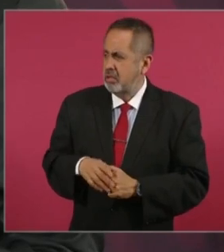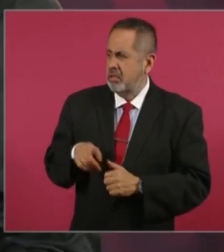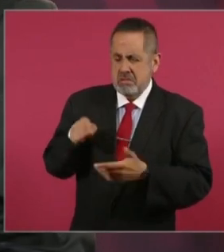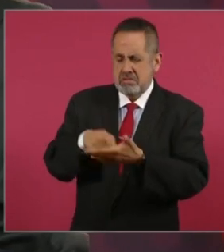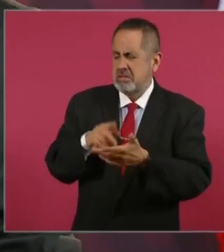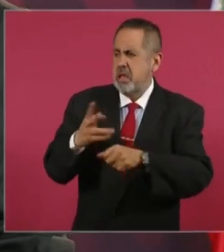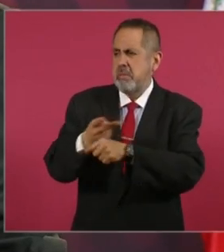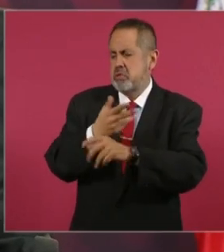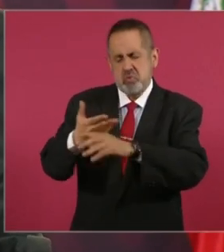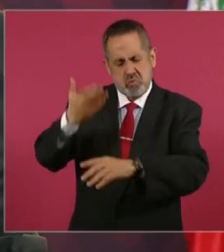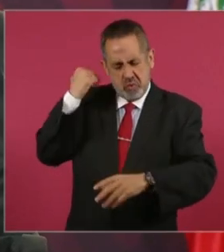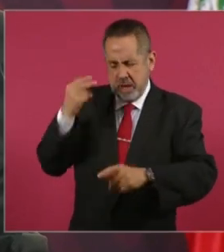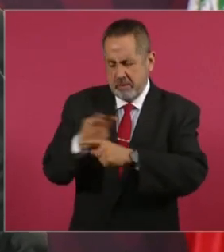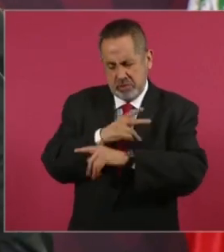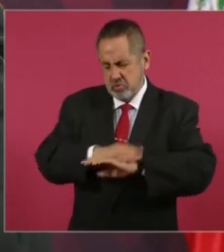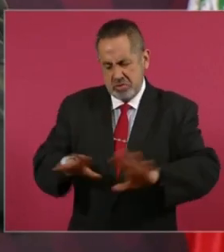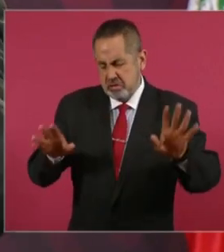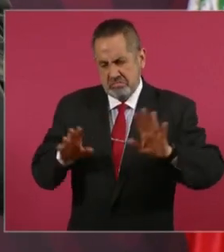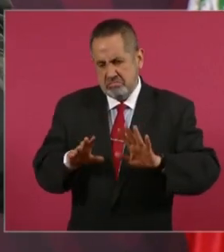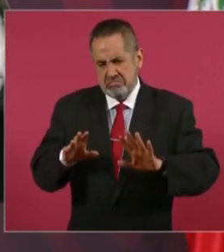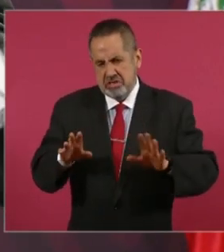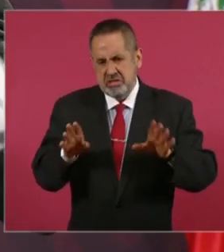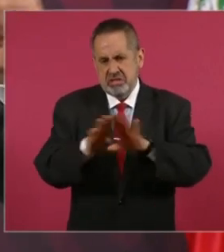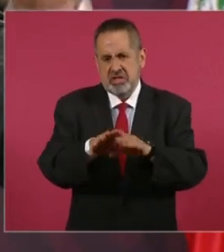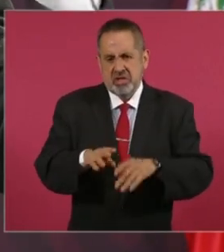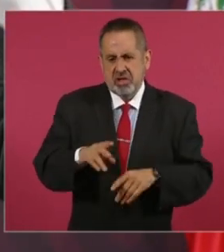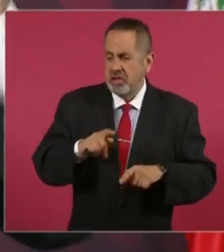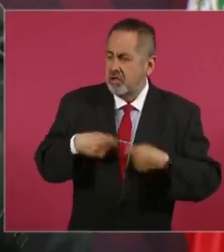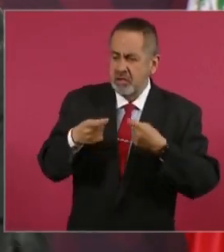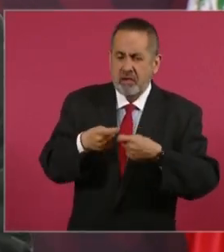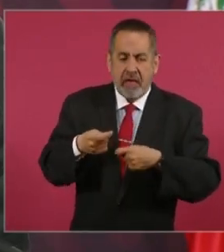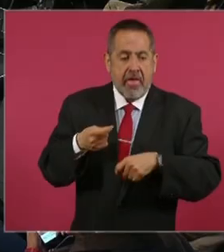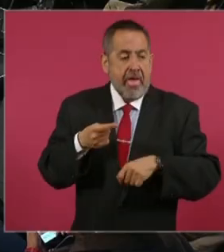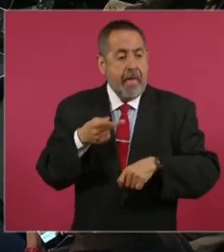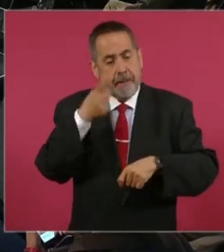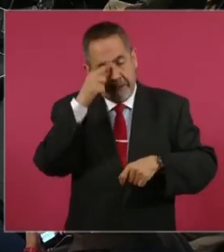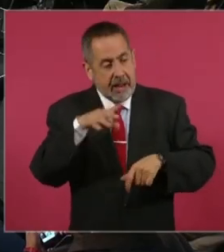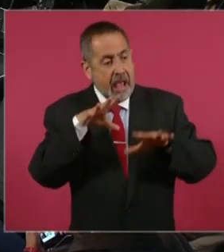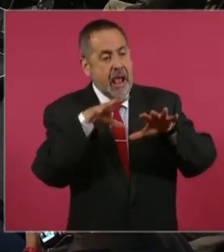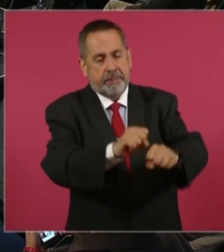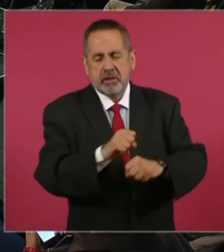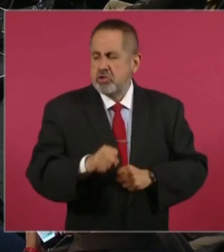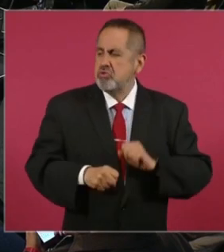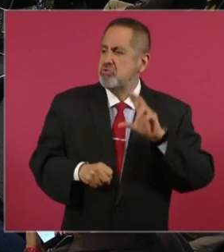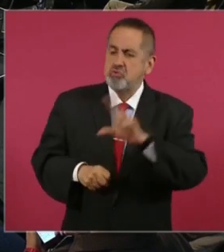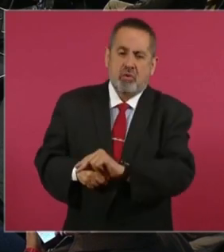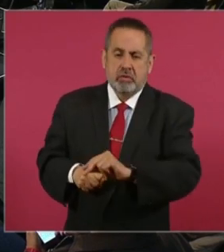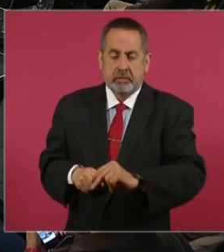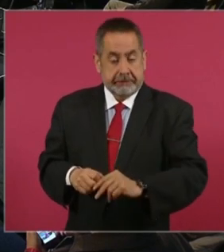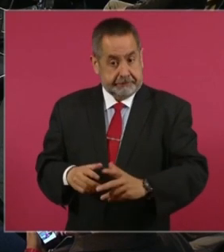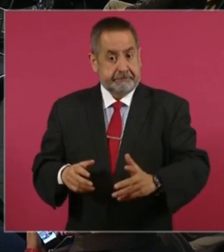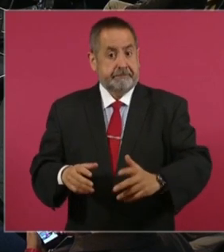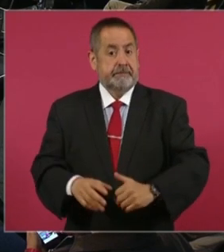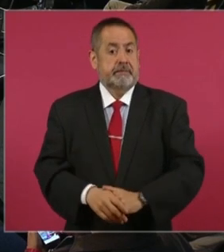y que por lo mismo no da la orden de aprehensión, no otorga la orden de aprehensión.